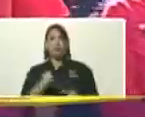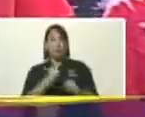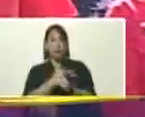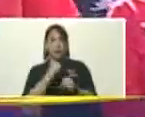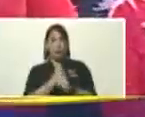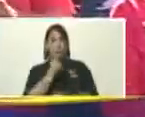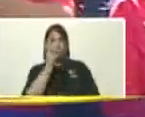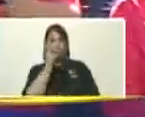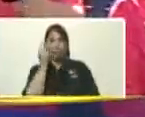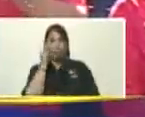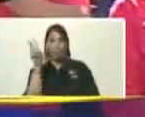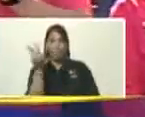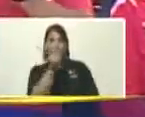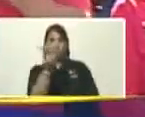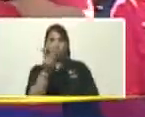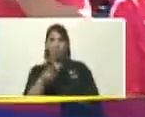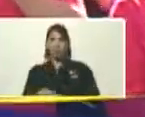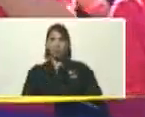Venezolana.